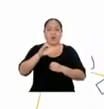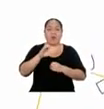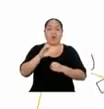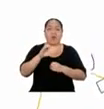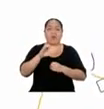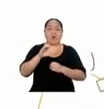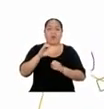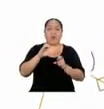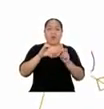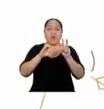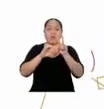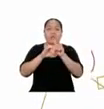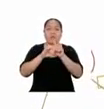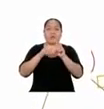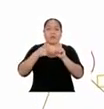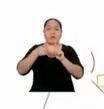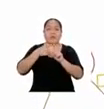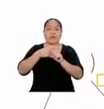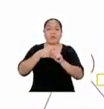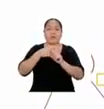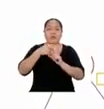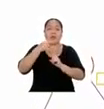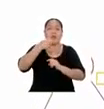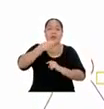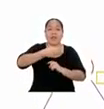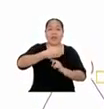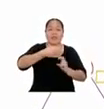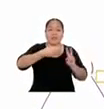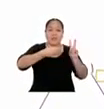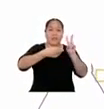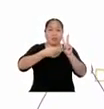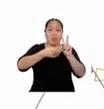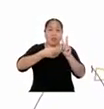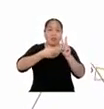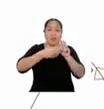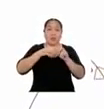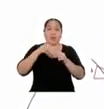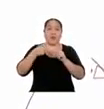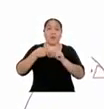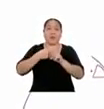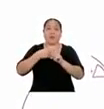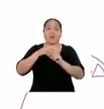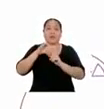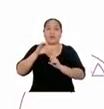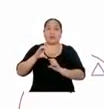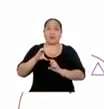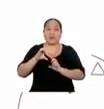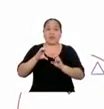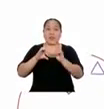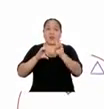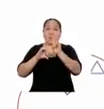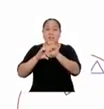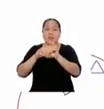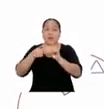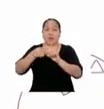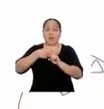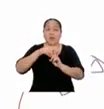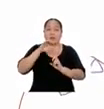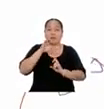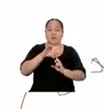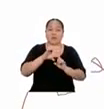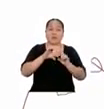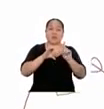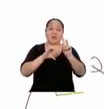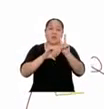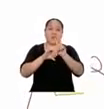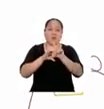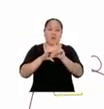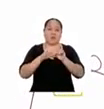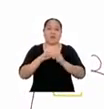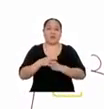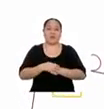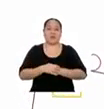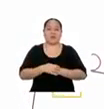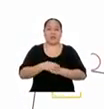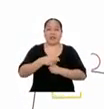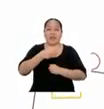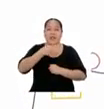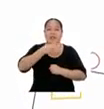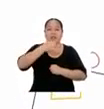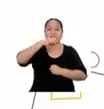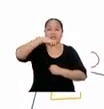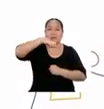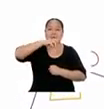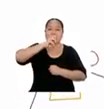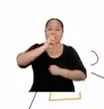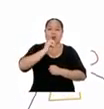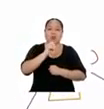es igual a la suma de los cuadrados de los catetos. Reemplacemos los datos. A ver, la hipotenusa